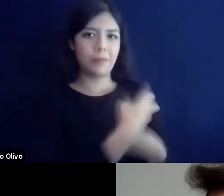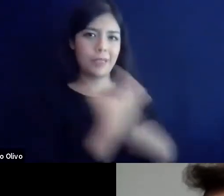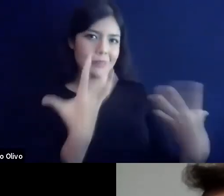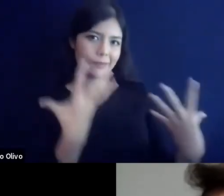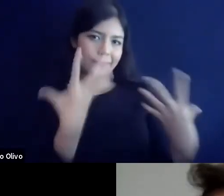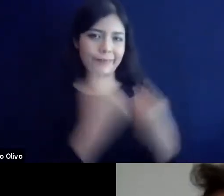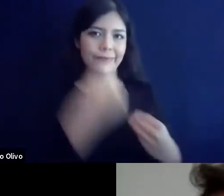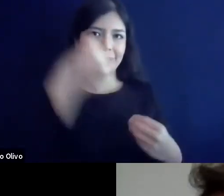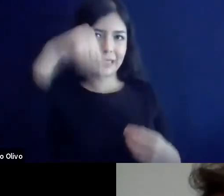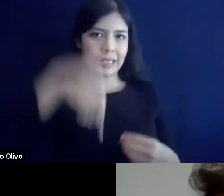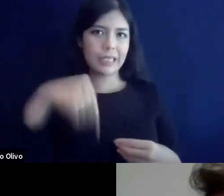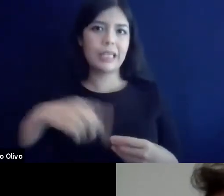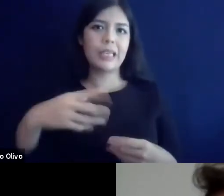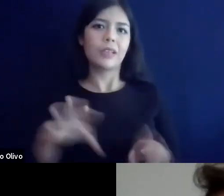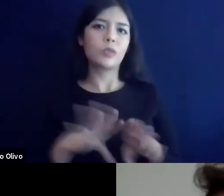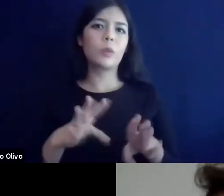en este seminario.